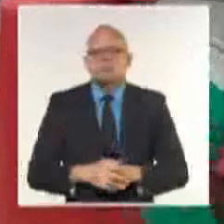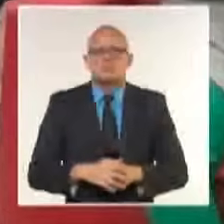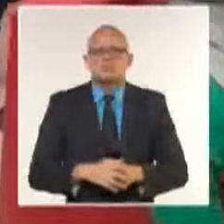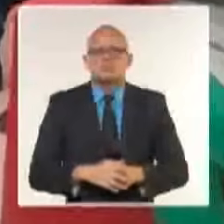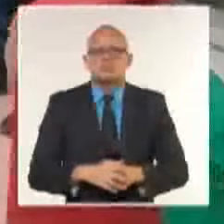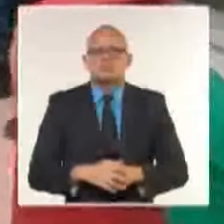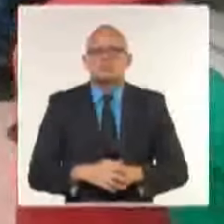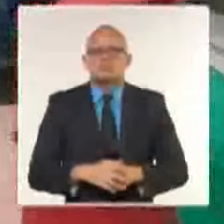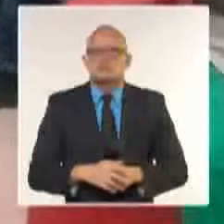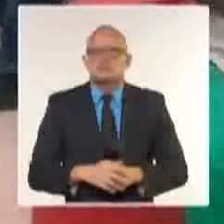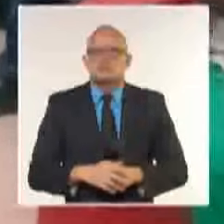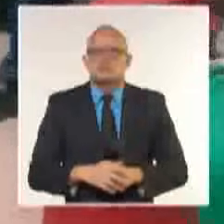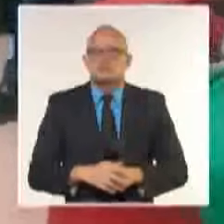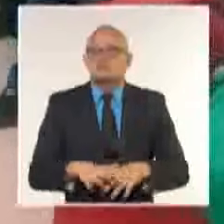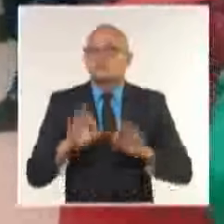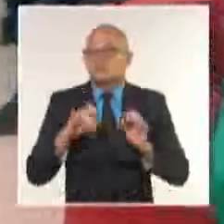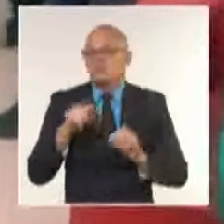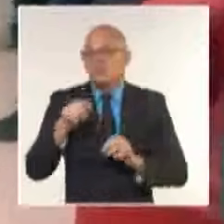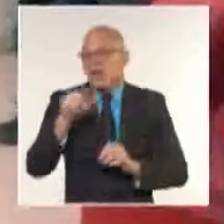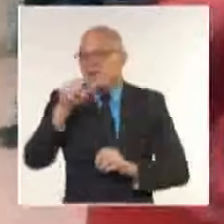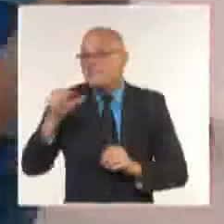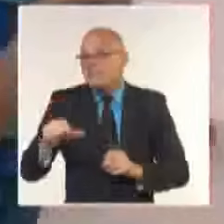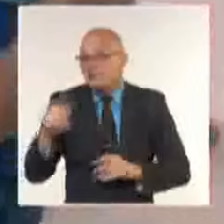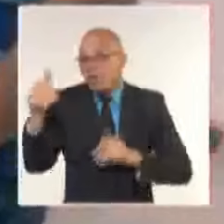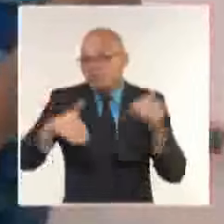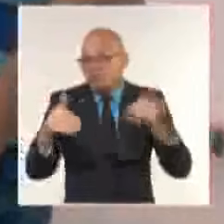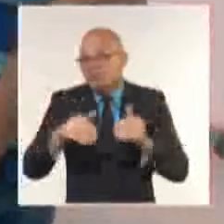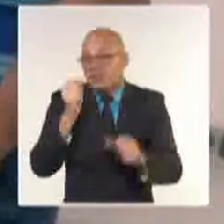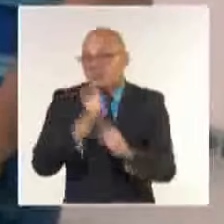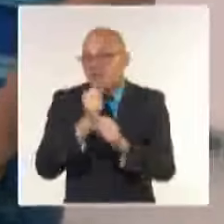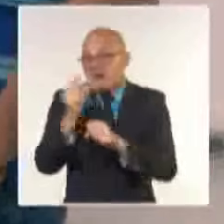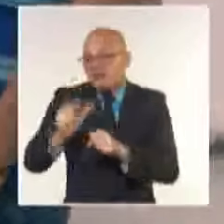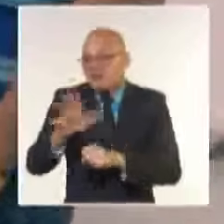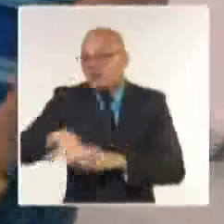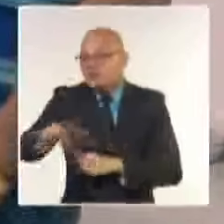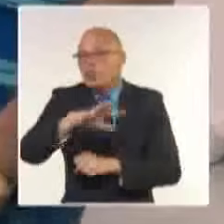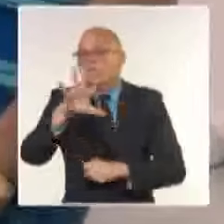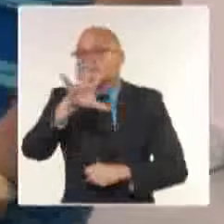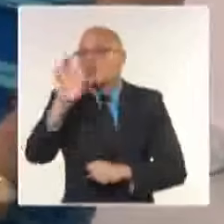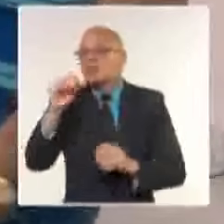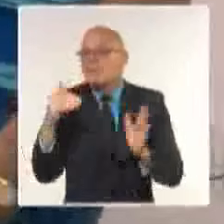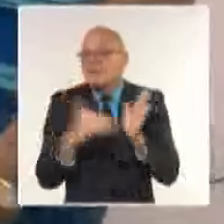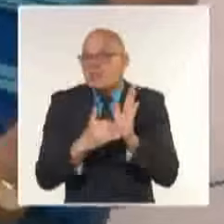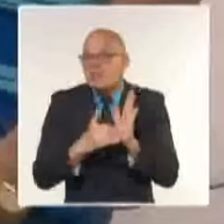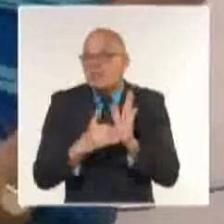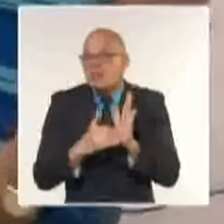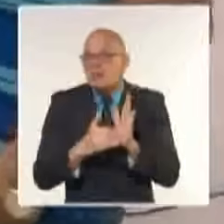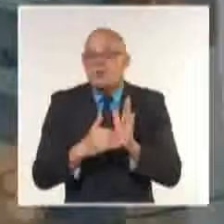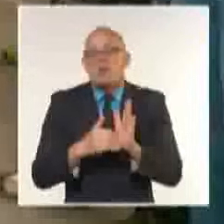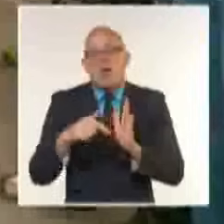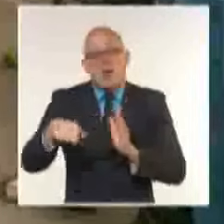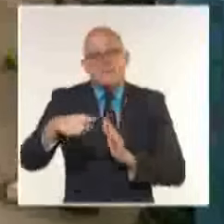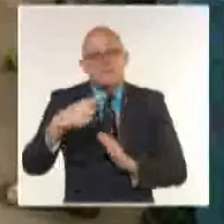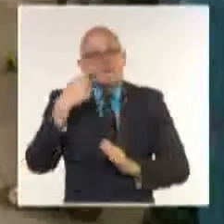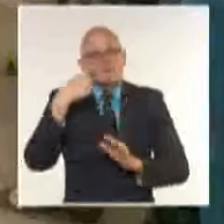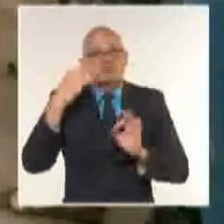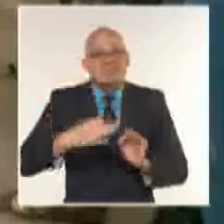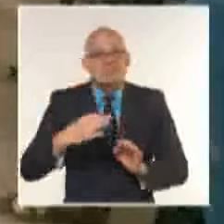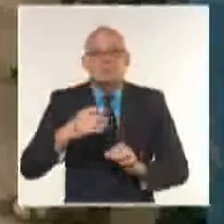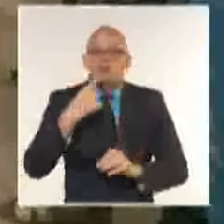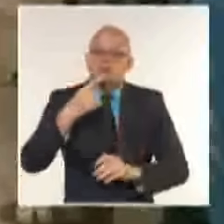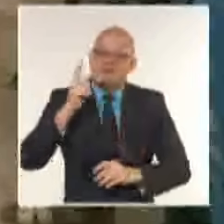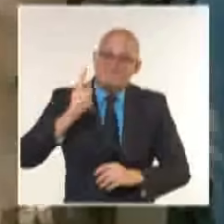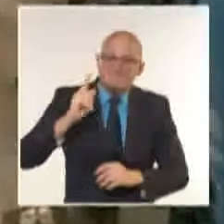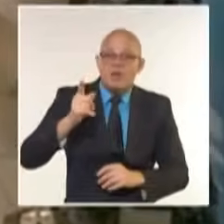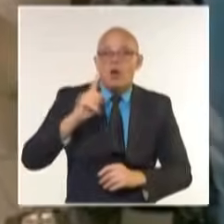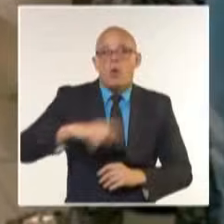pero participaron más de 50.000 trabajadores llamando y siempre dejando como